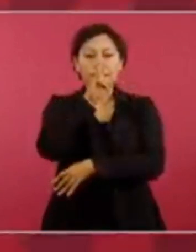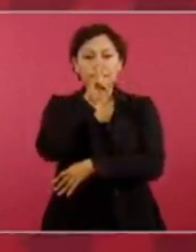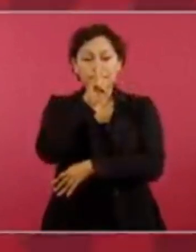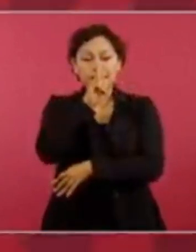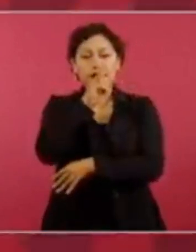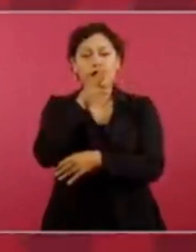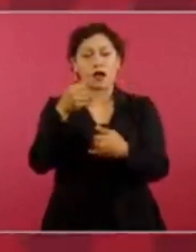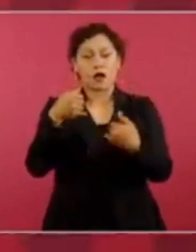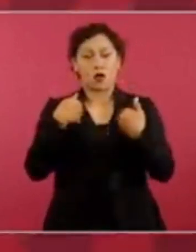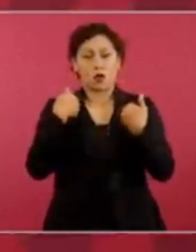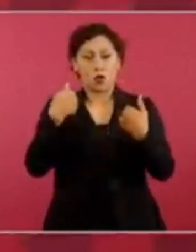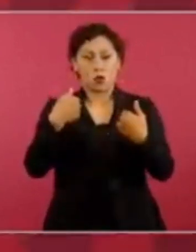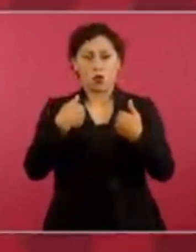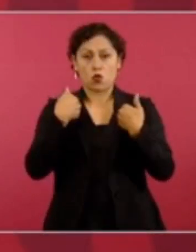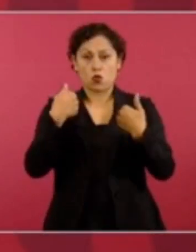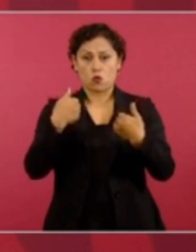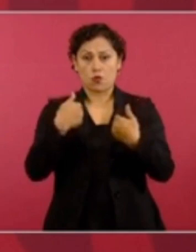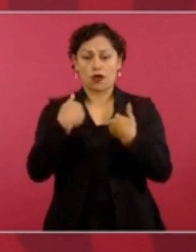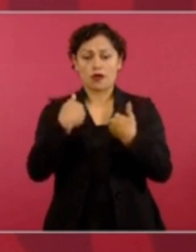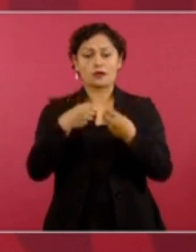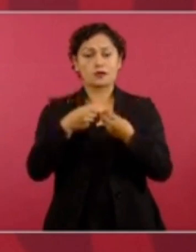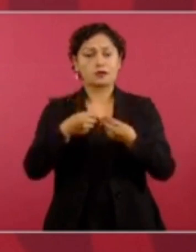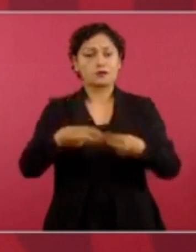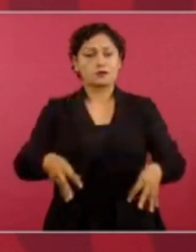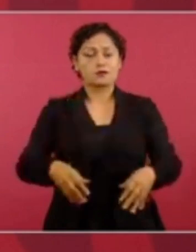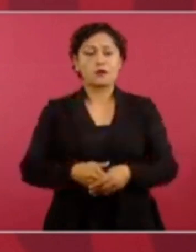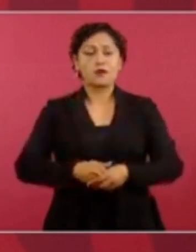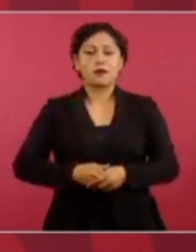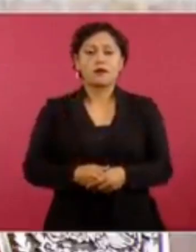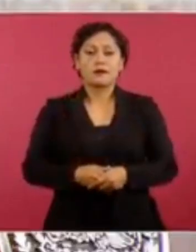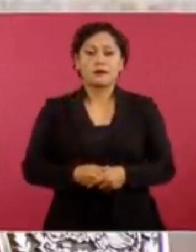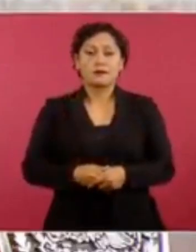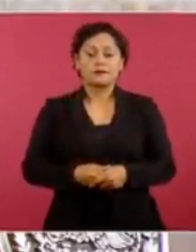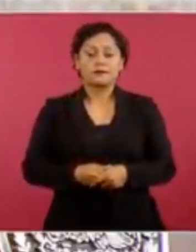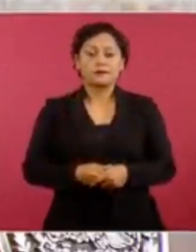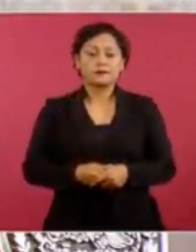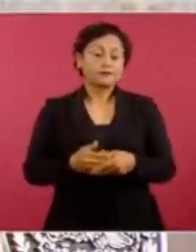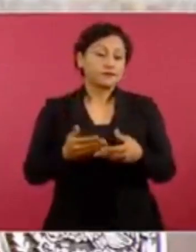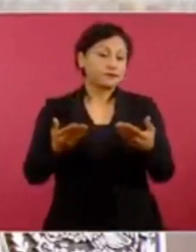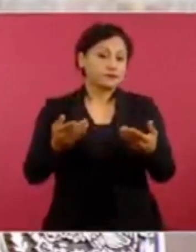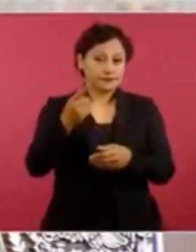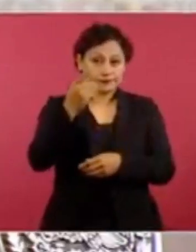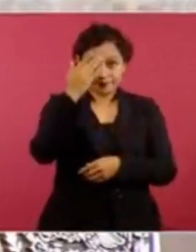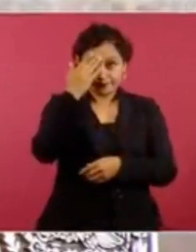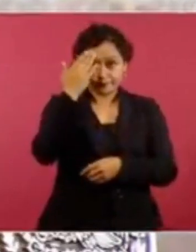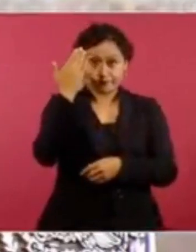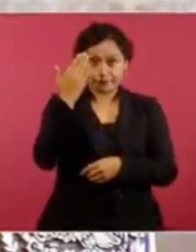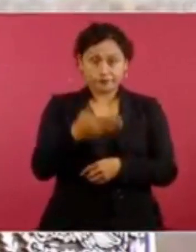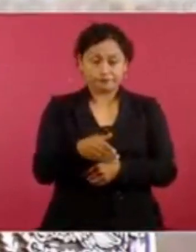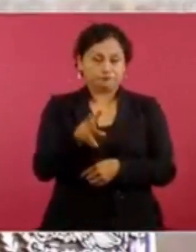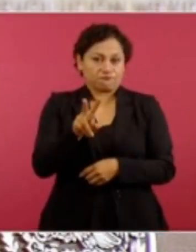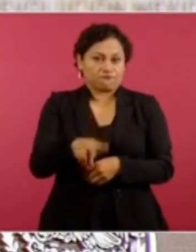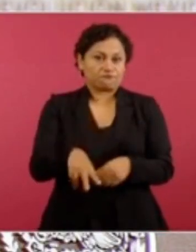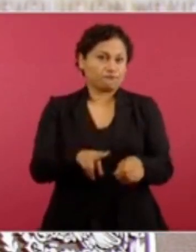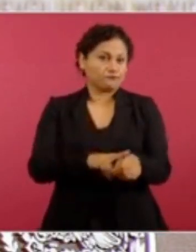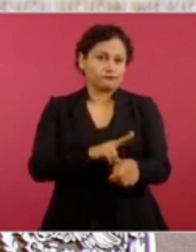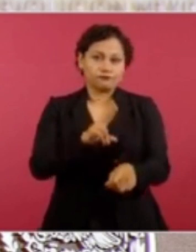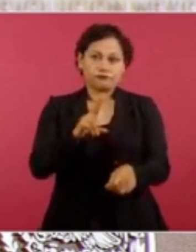hay como es natural como Es lógico